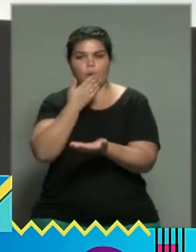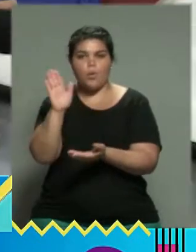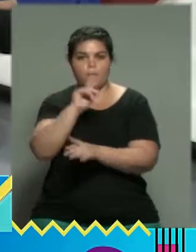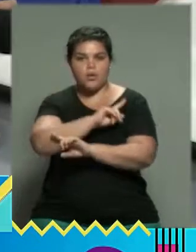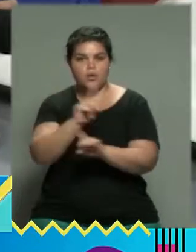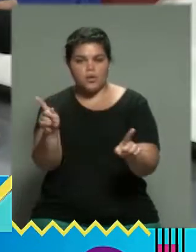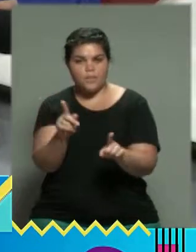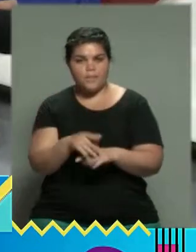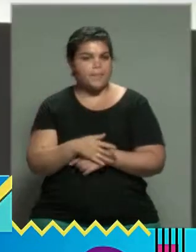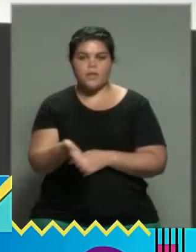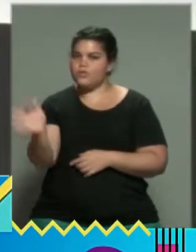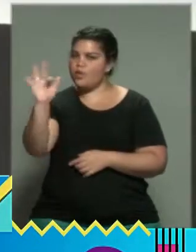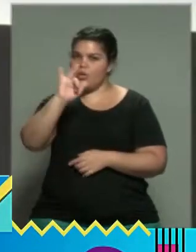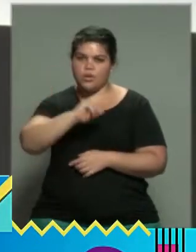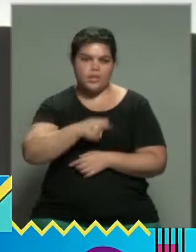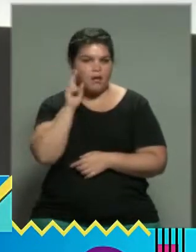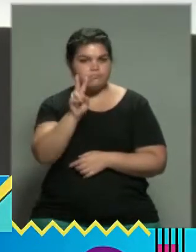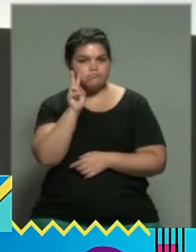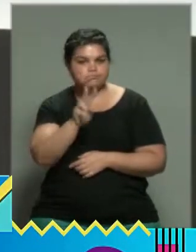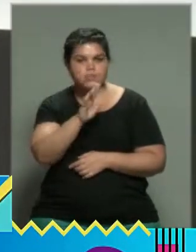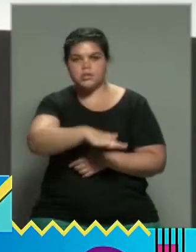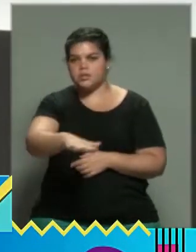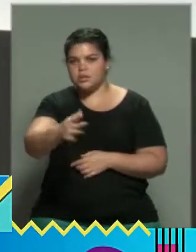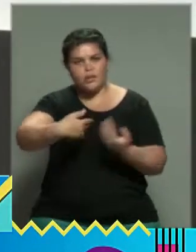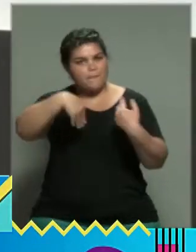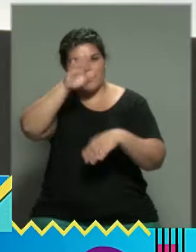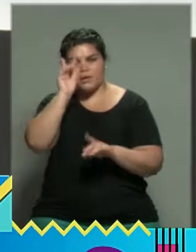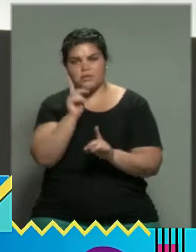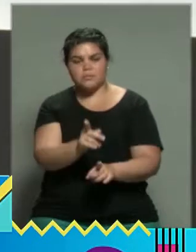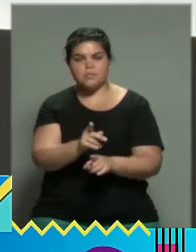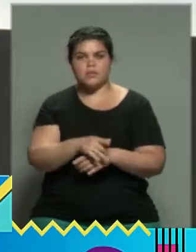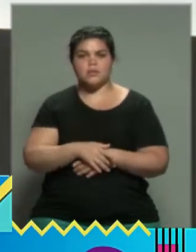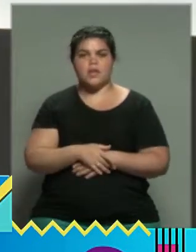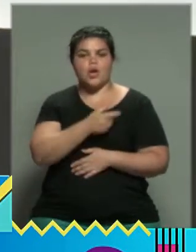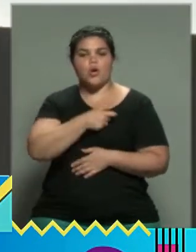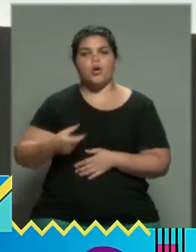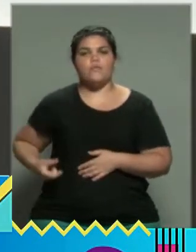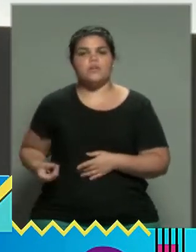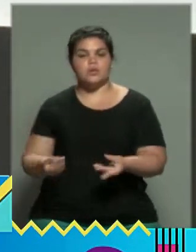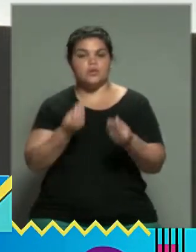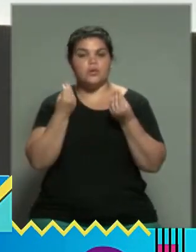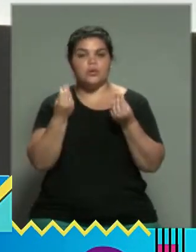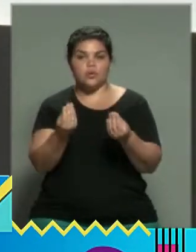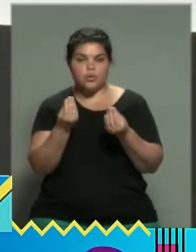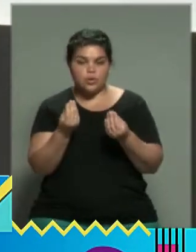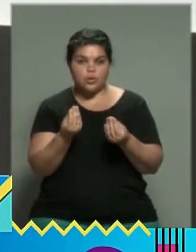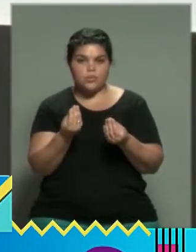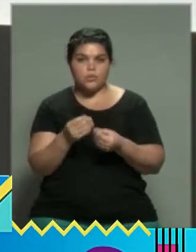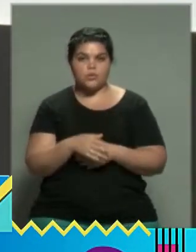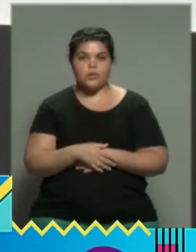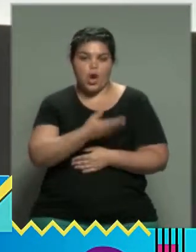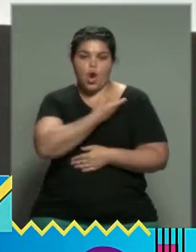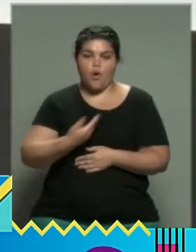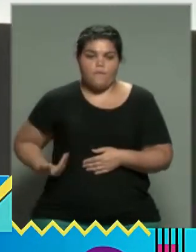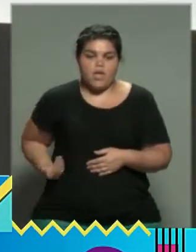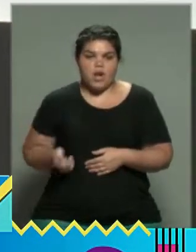diario todos los días en relación fundamentalmente a los niños. ¿Cómo es el Estado el que tiene que salir ahí es el mismo Estado el que